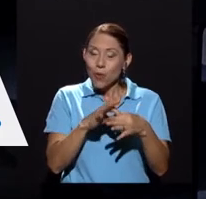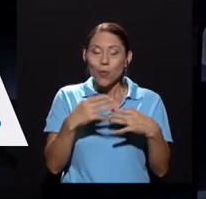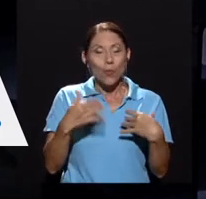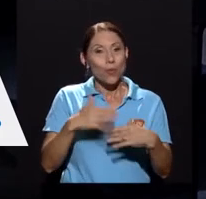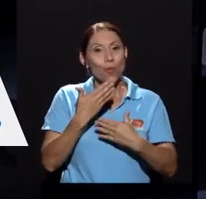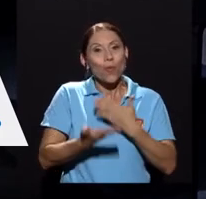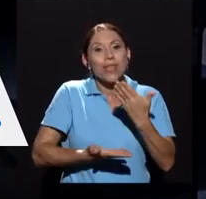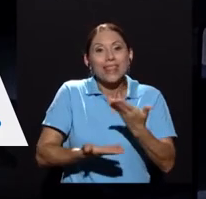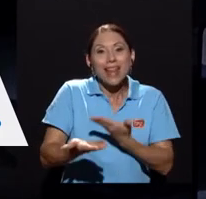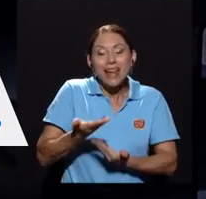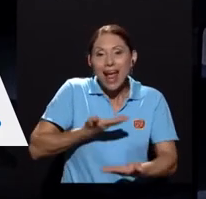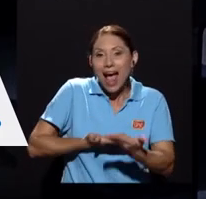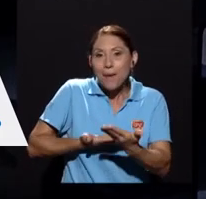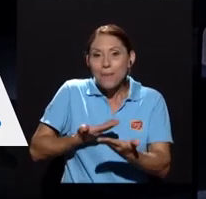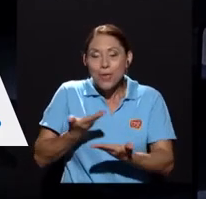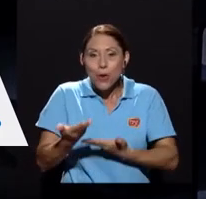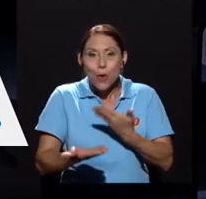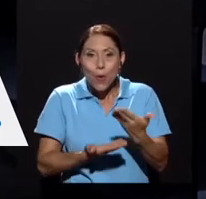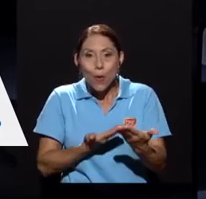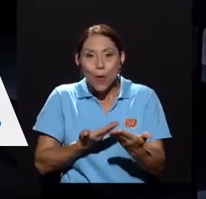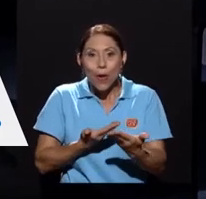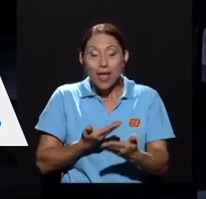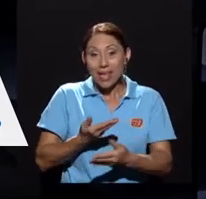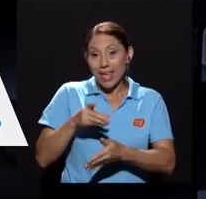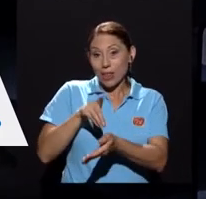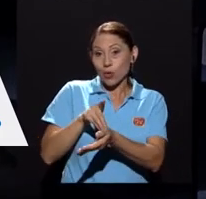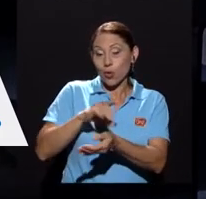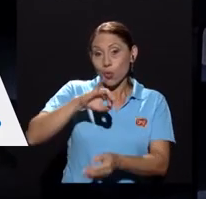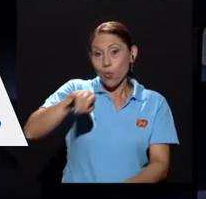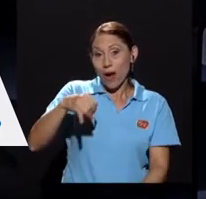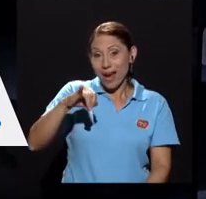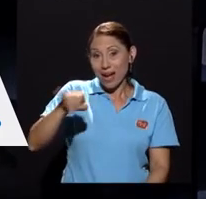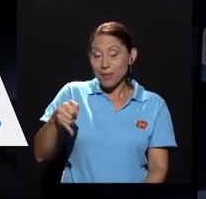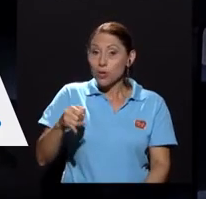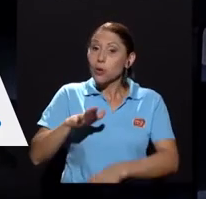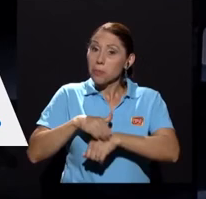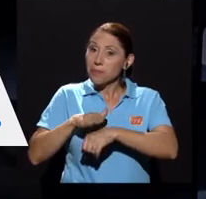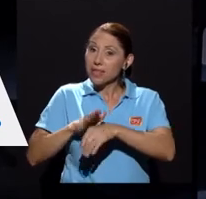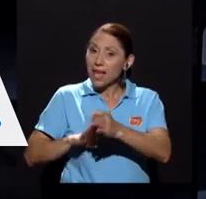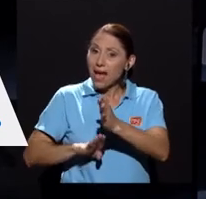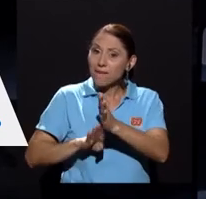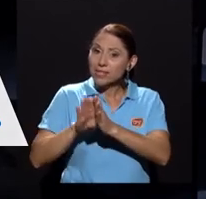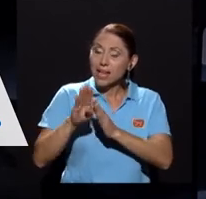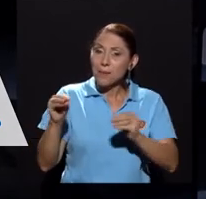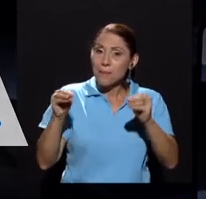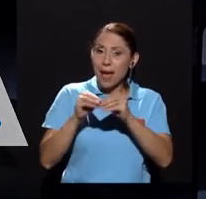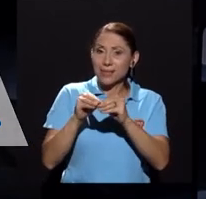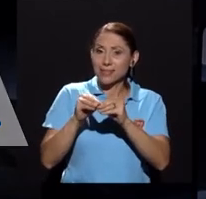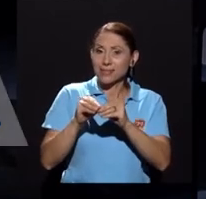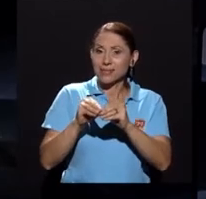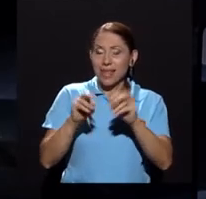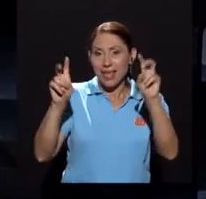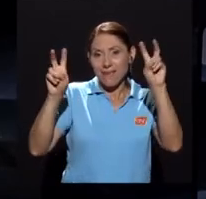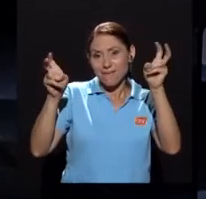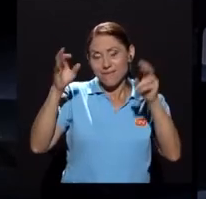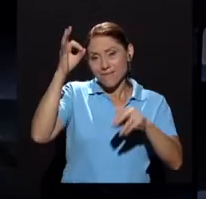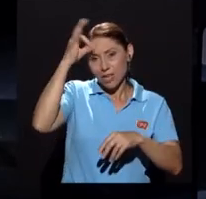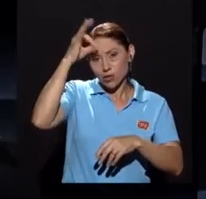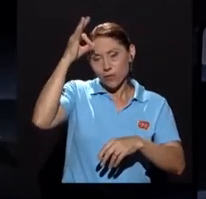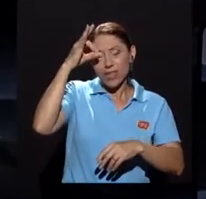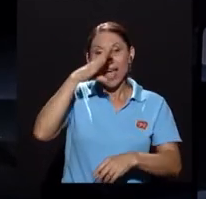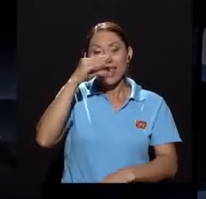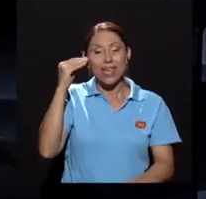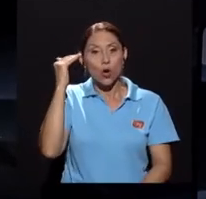avanzar aún más en el mundo de la filosofía y del conocimiento verdad del estudio del